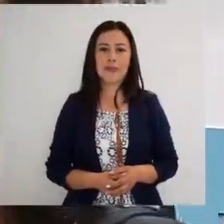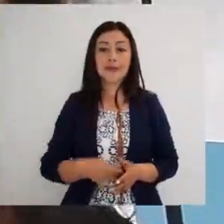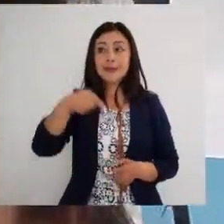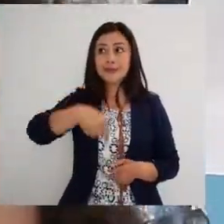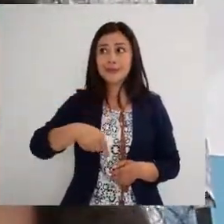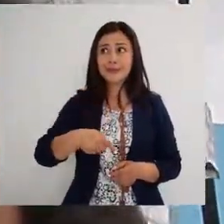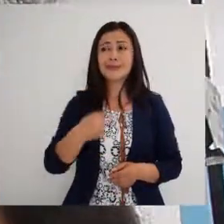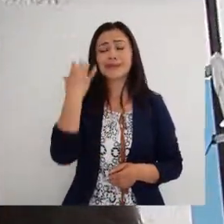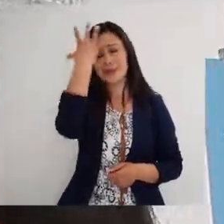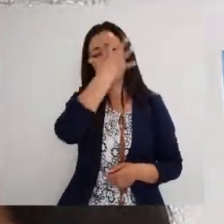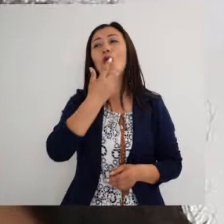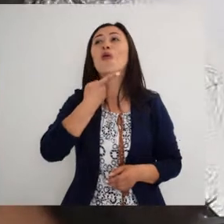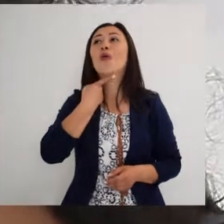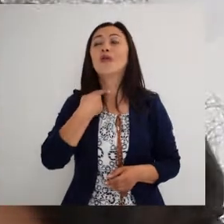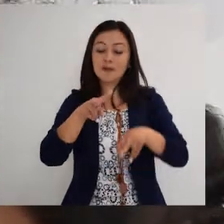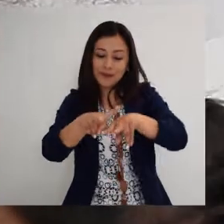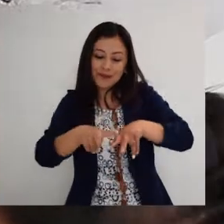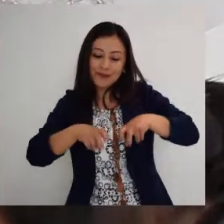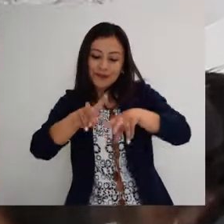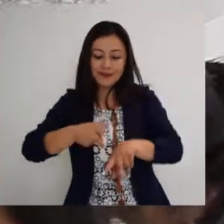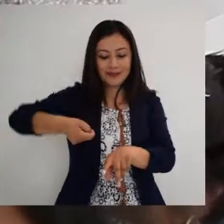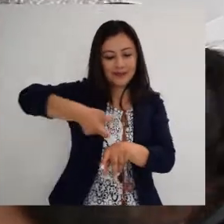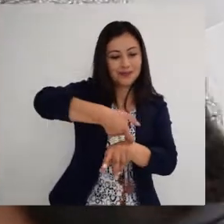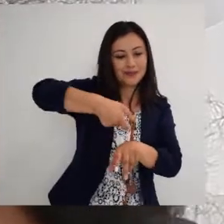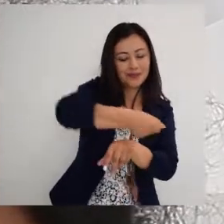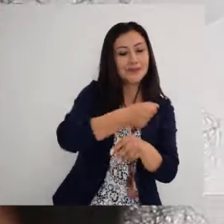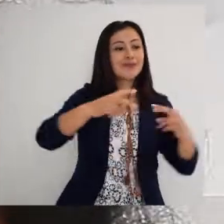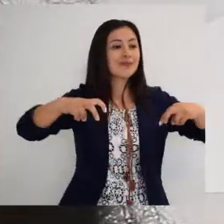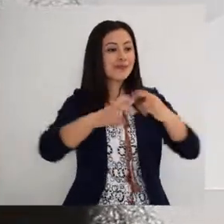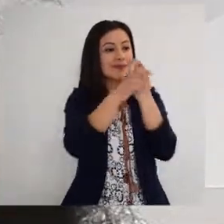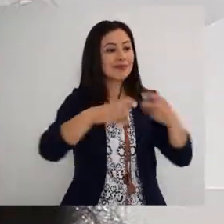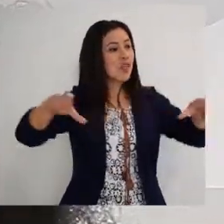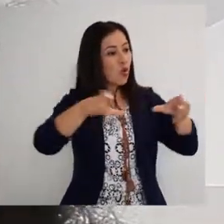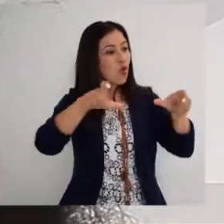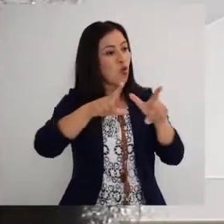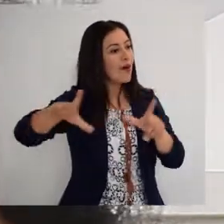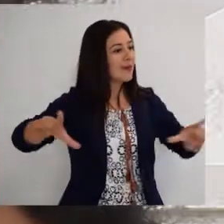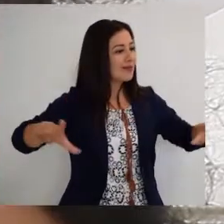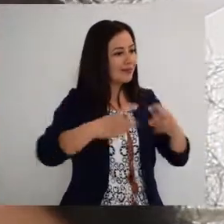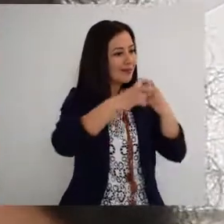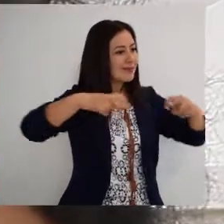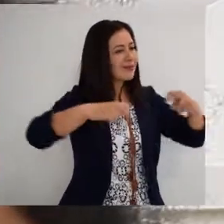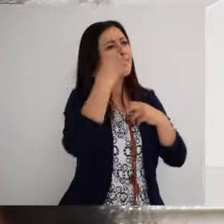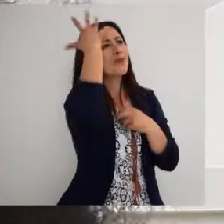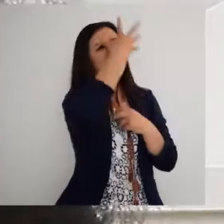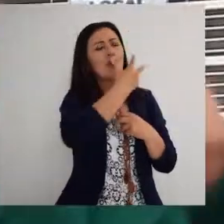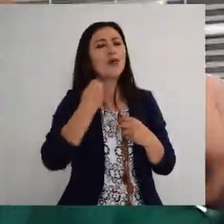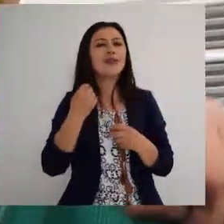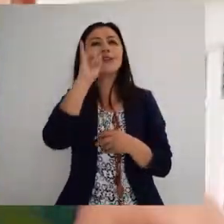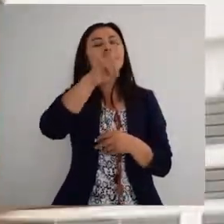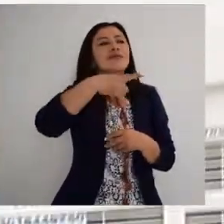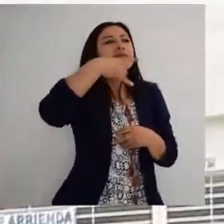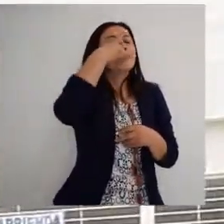Esta actividad me parece muy linda porque le va a dar un color muy lindo al medio ambiente.